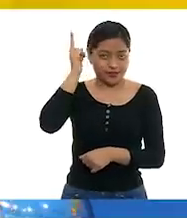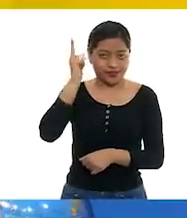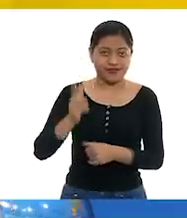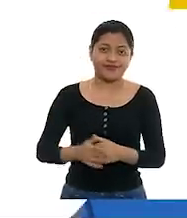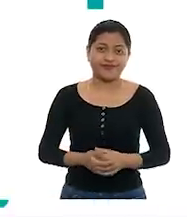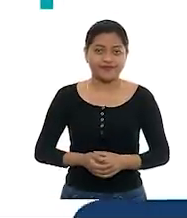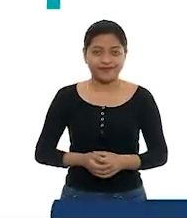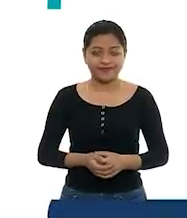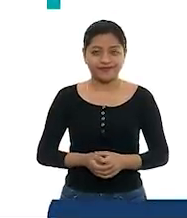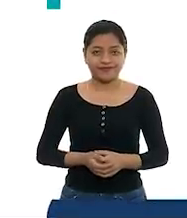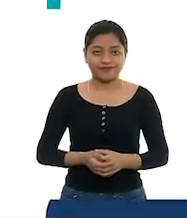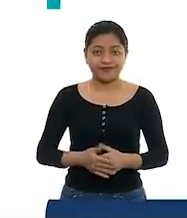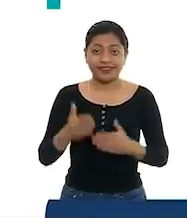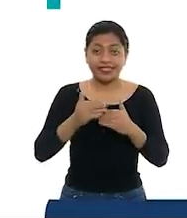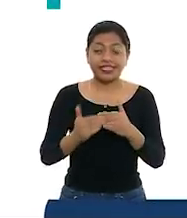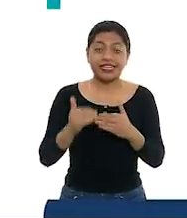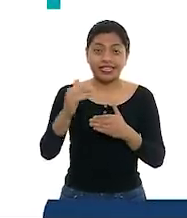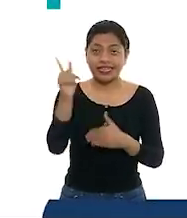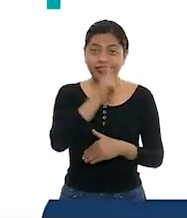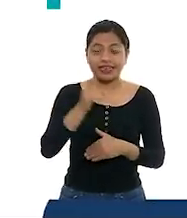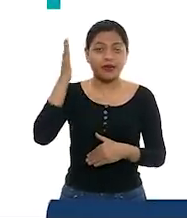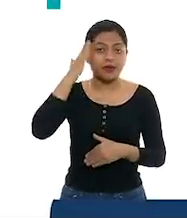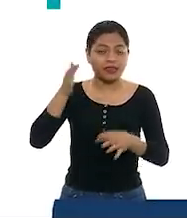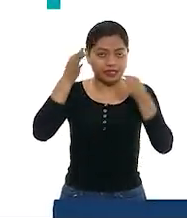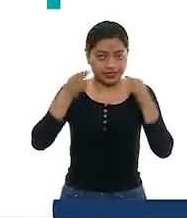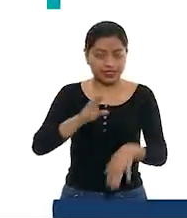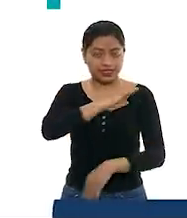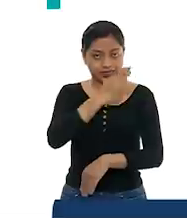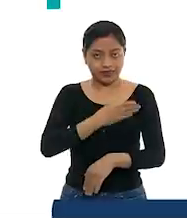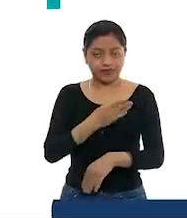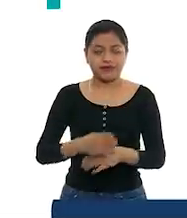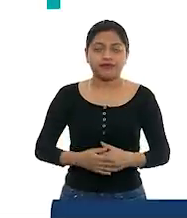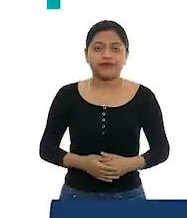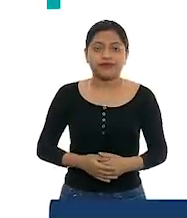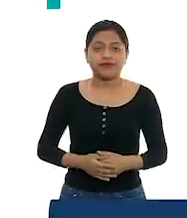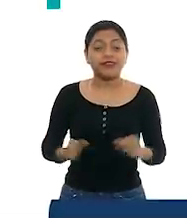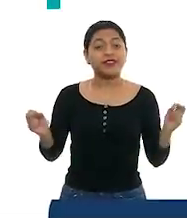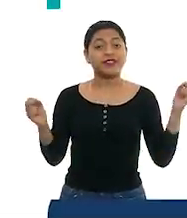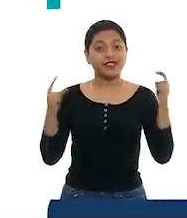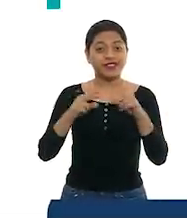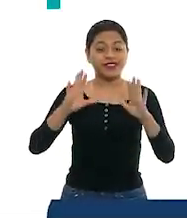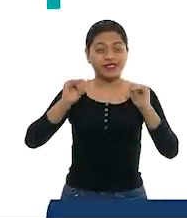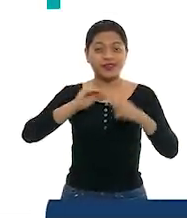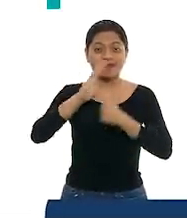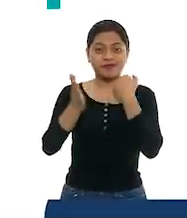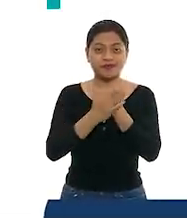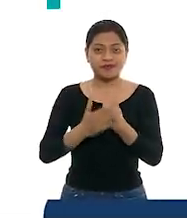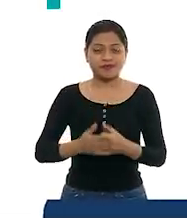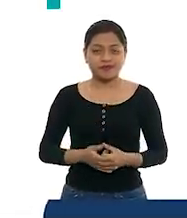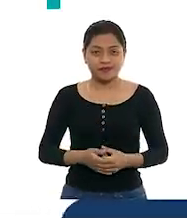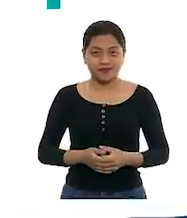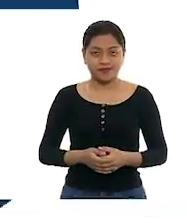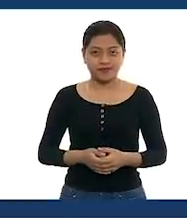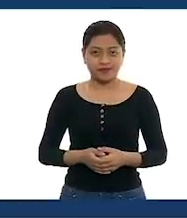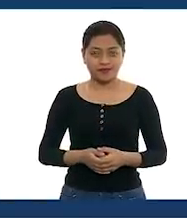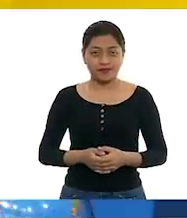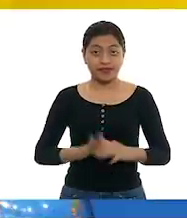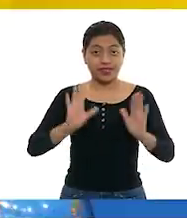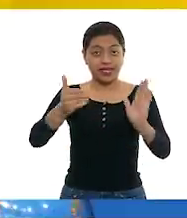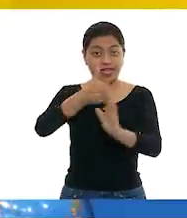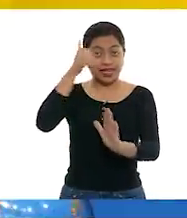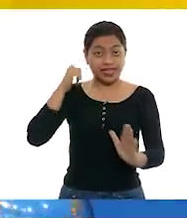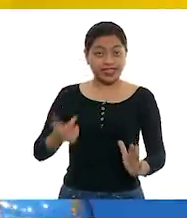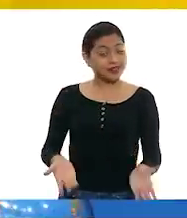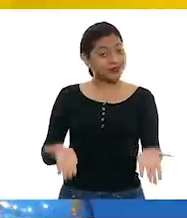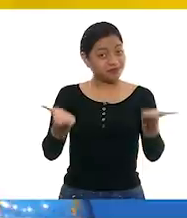nosotros. A continuación, Lengua Materna Español. Nos vemos, hasta la próxima. Pero